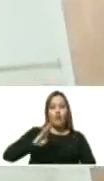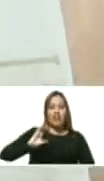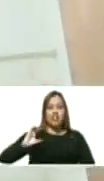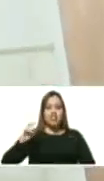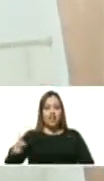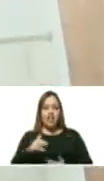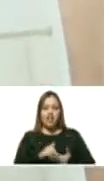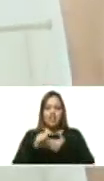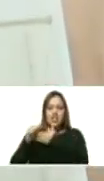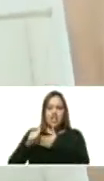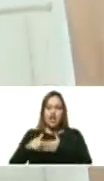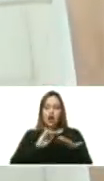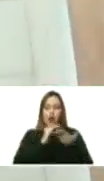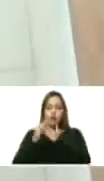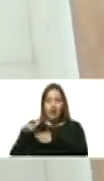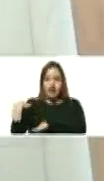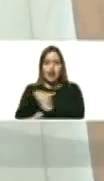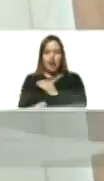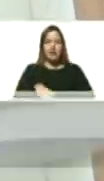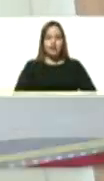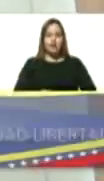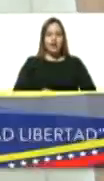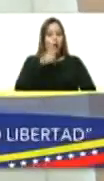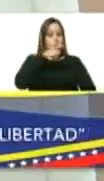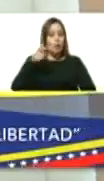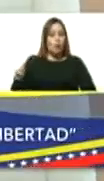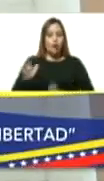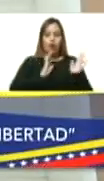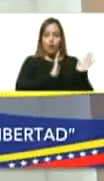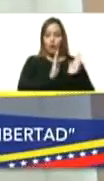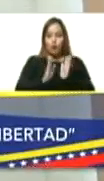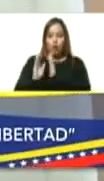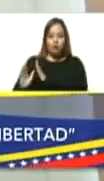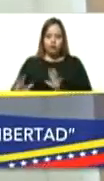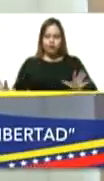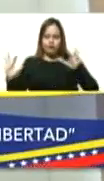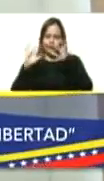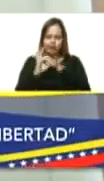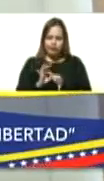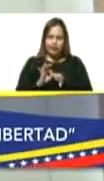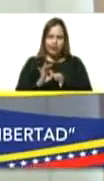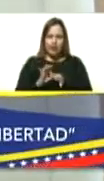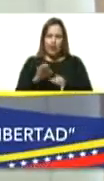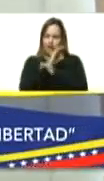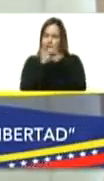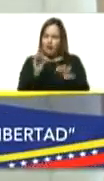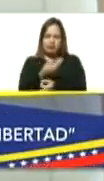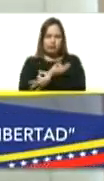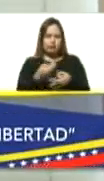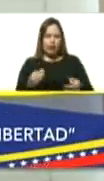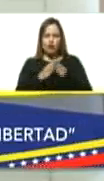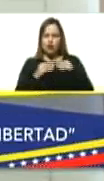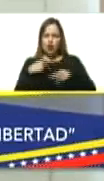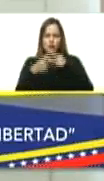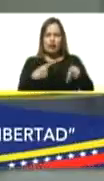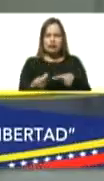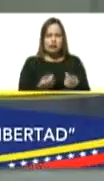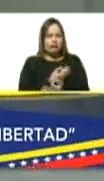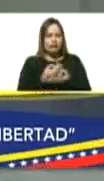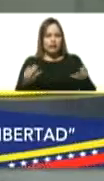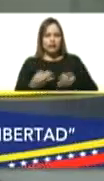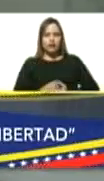comunidad, líderes de calle, el poder popular organizado, vinculándose de manera idílica en todo este proceso maravilloso